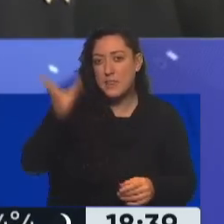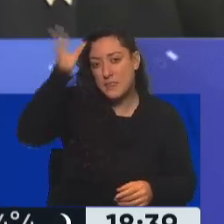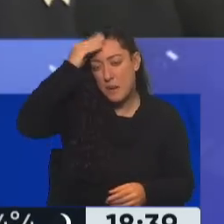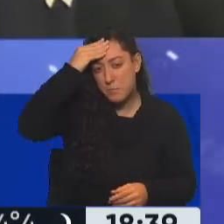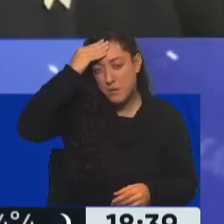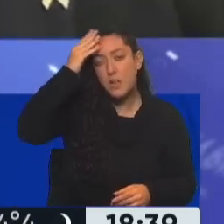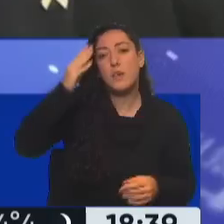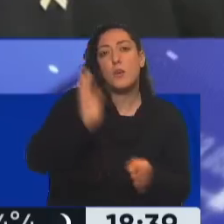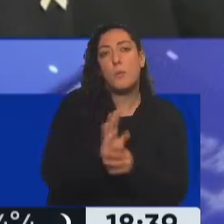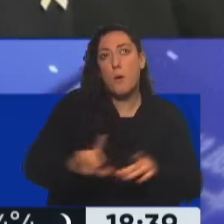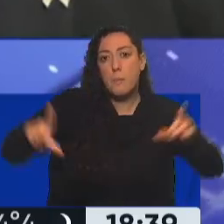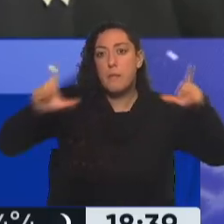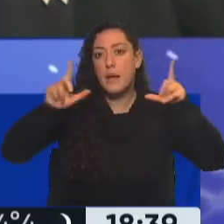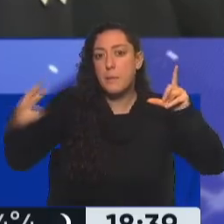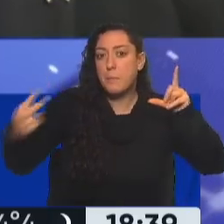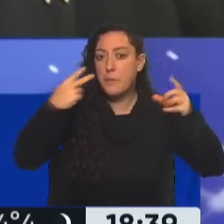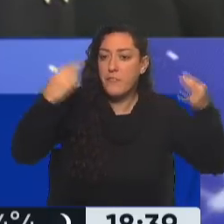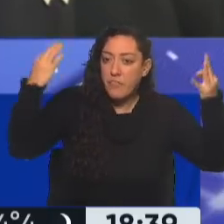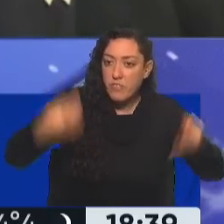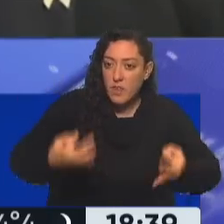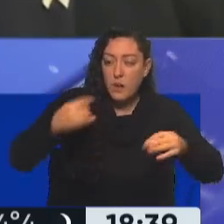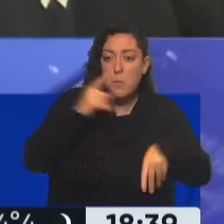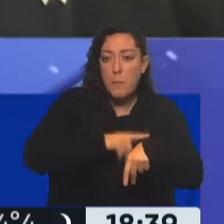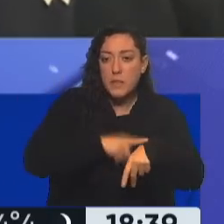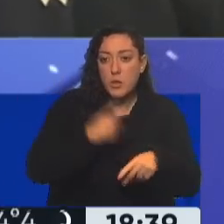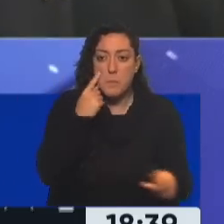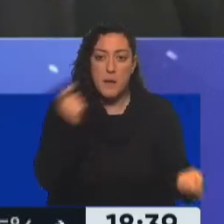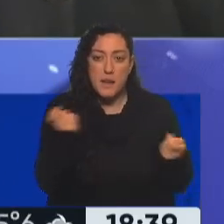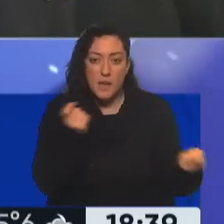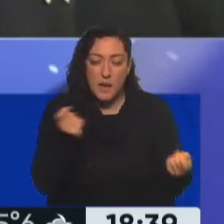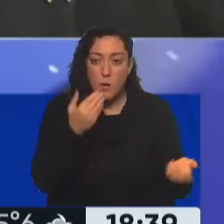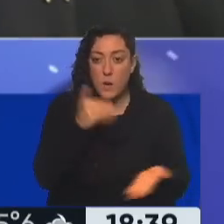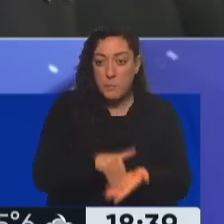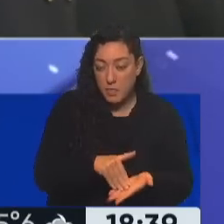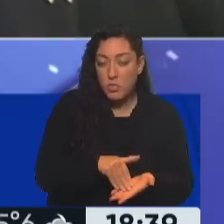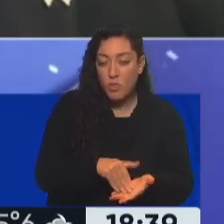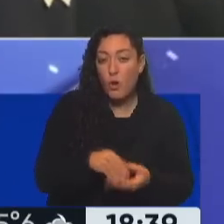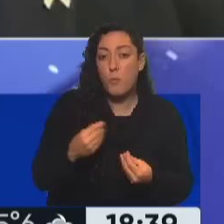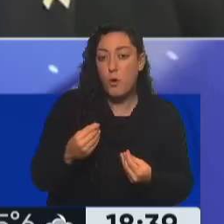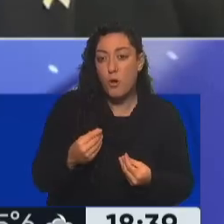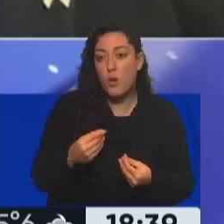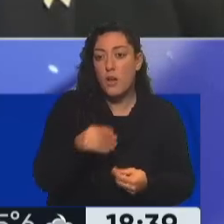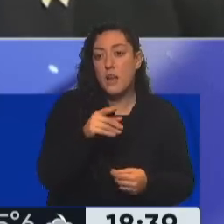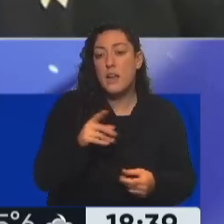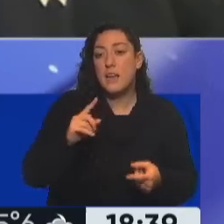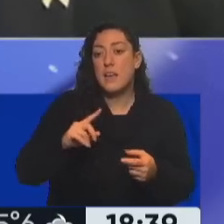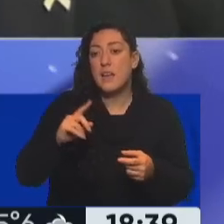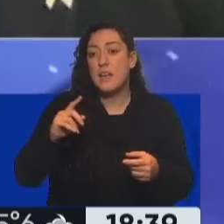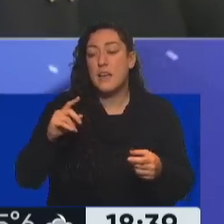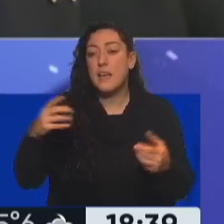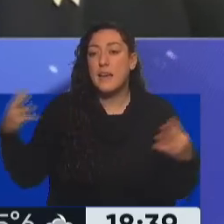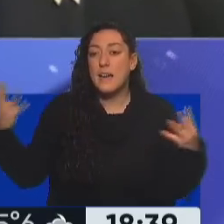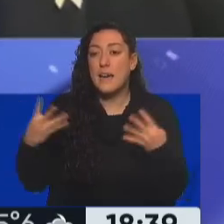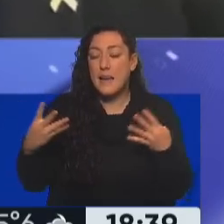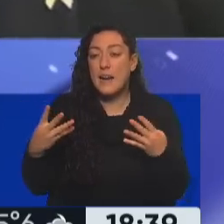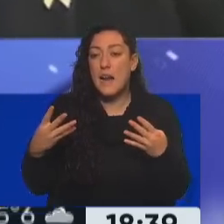una imagen victoriosa durante su toma del poder, durante su juramento, consiguió que se firmara ese cese al fuego para una fase 1